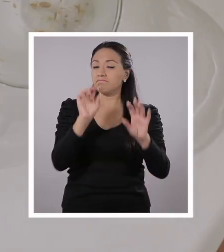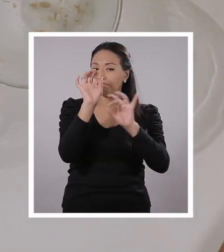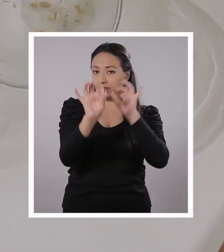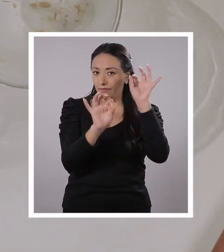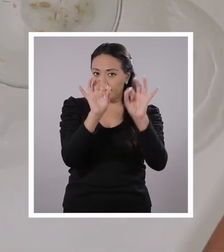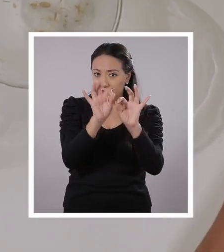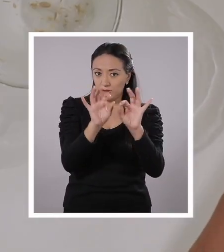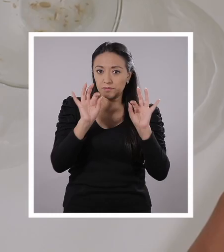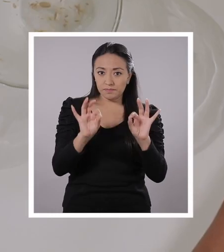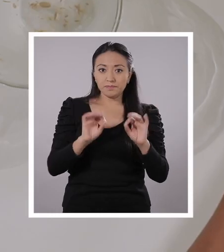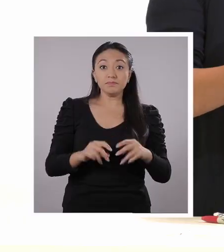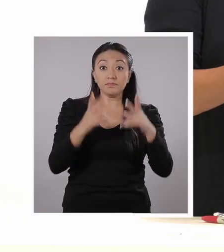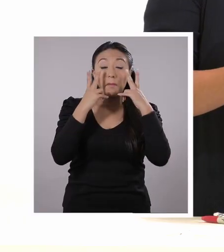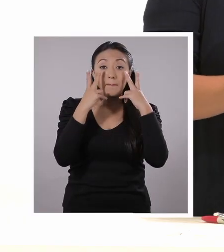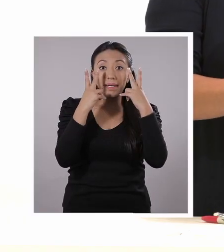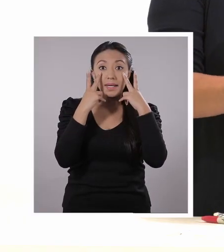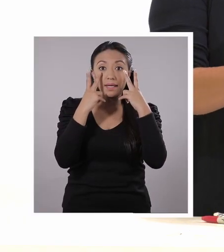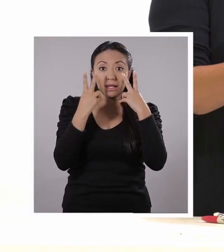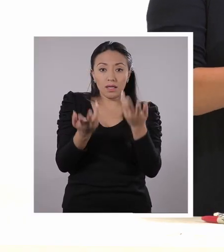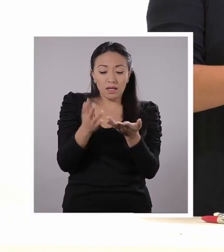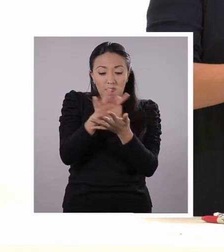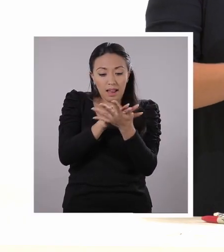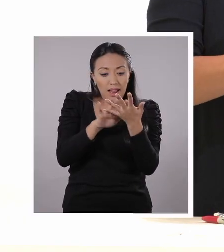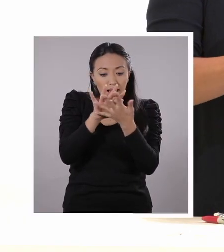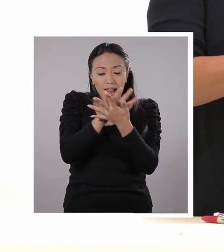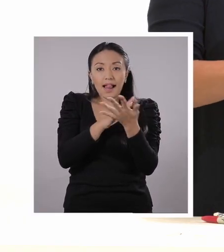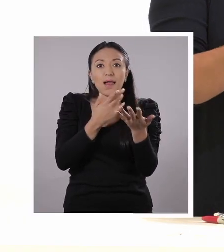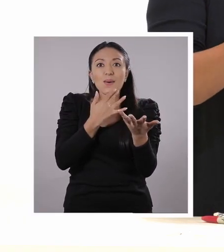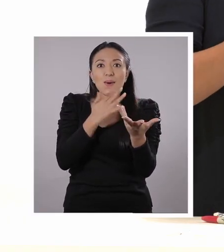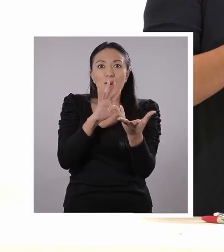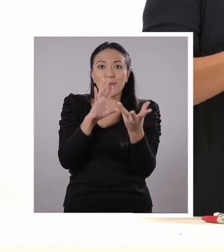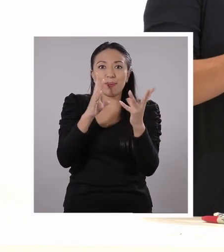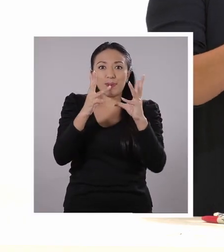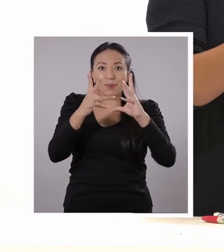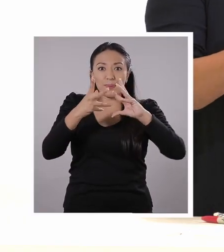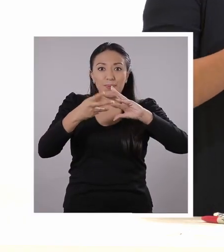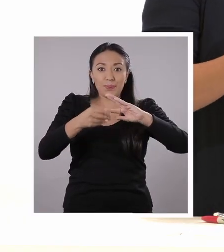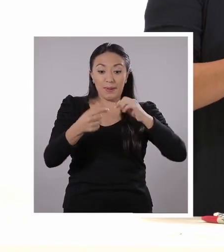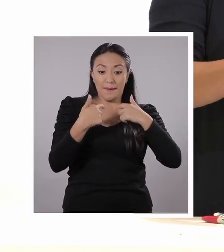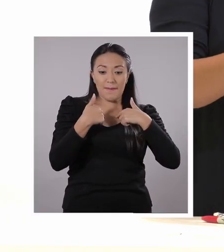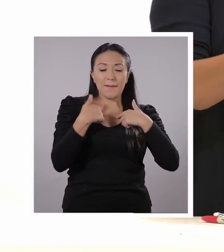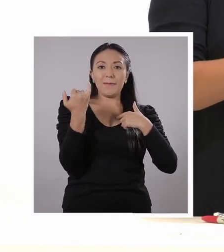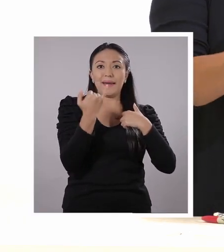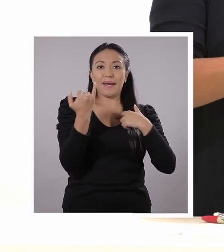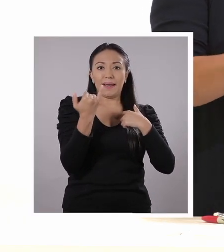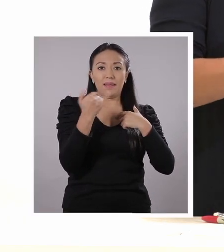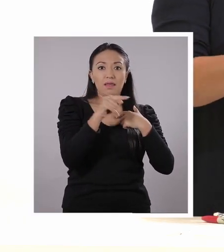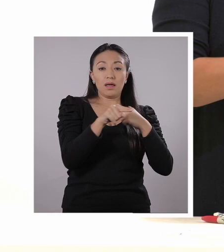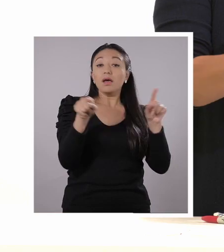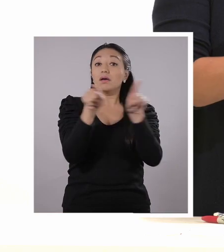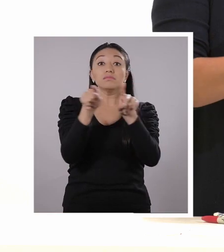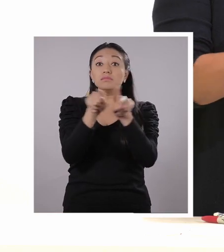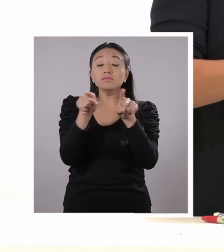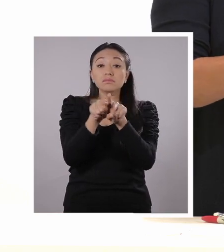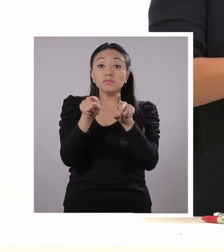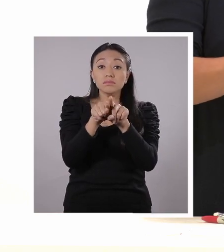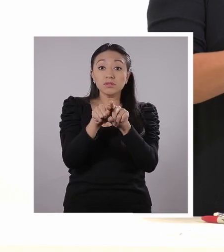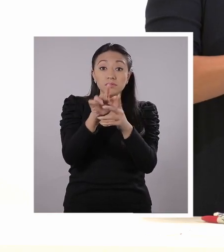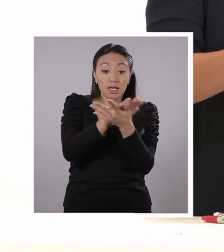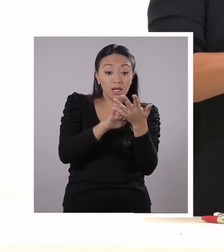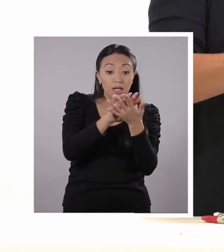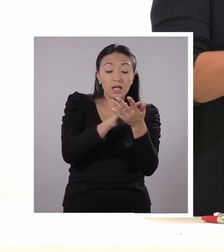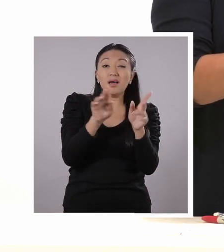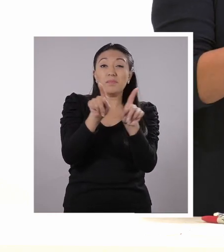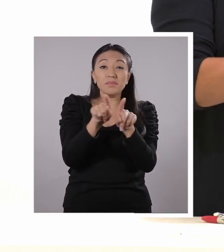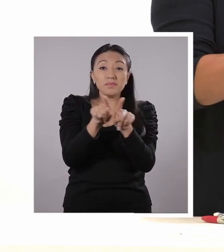1, 2. Ya, muy bien, y le mezclamos. Ya, y mire, va tornándose del color, a mí en este caso, de color verde. Igual,